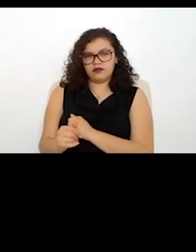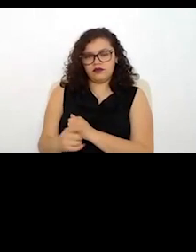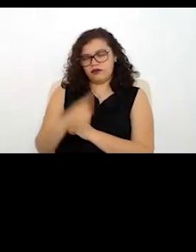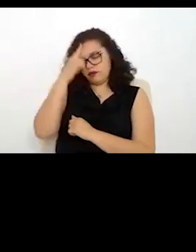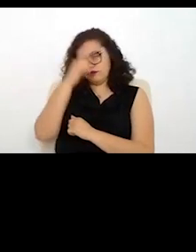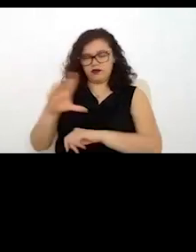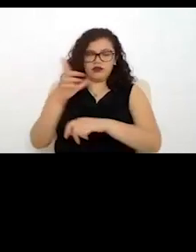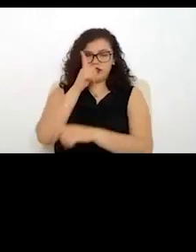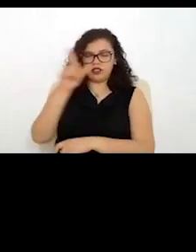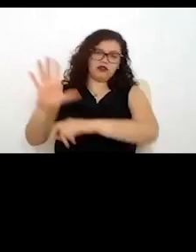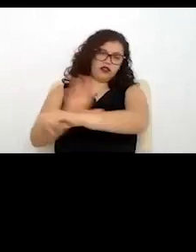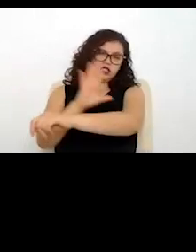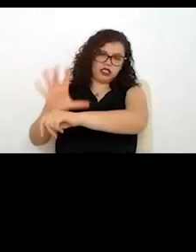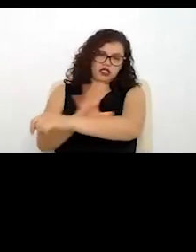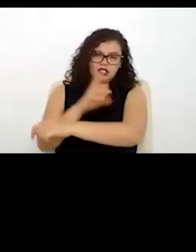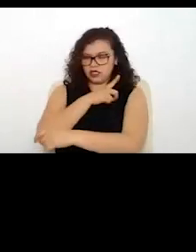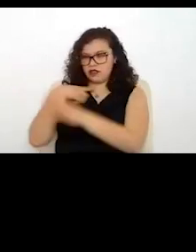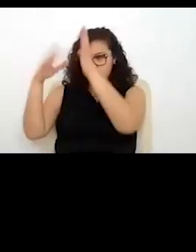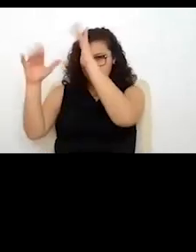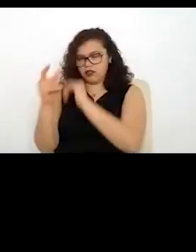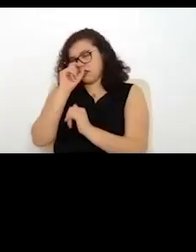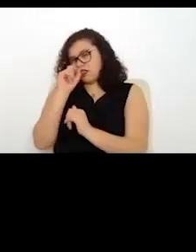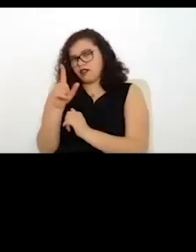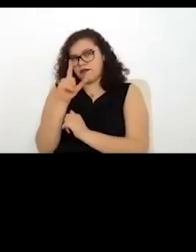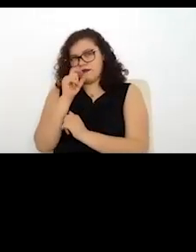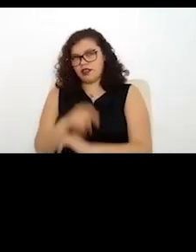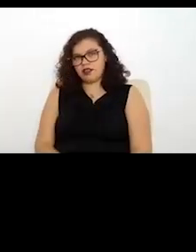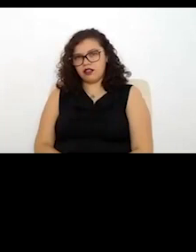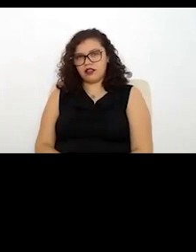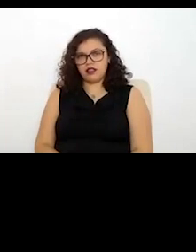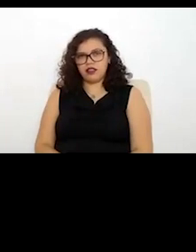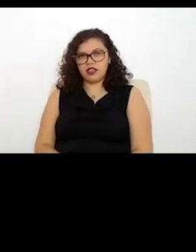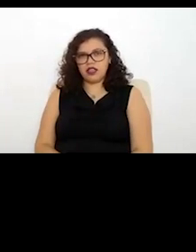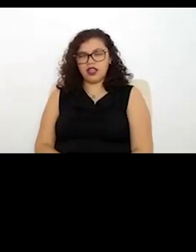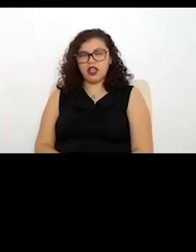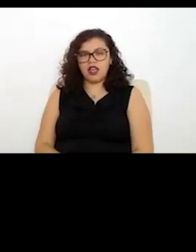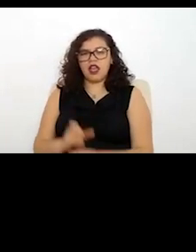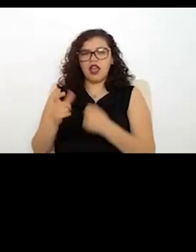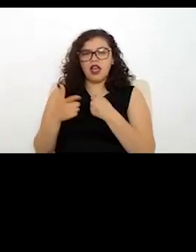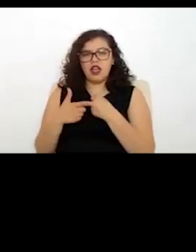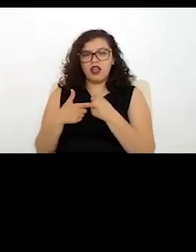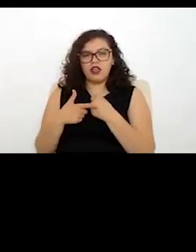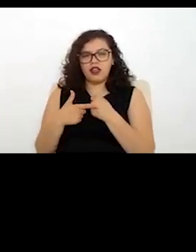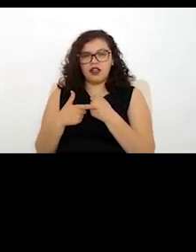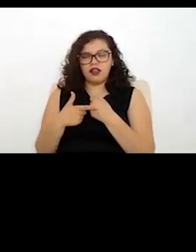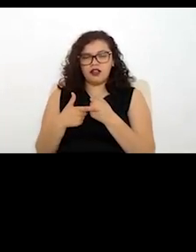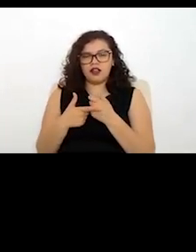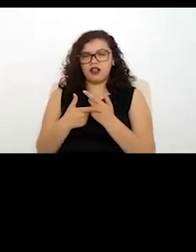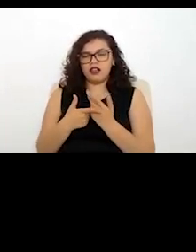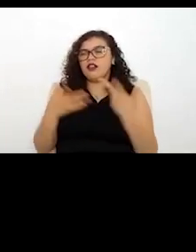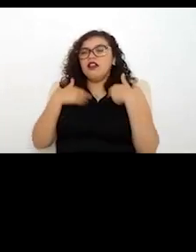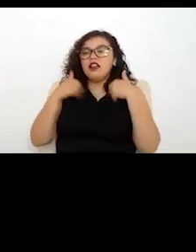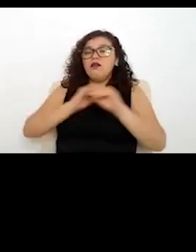este sentido, de nuevo, todavía no hay una regulación que nos dé un margen de interpretación